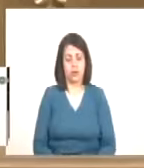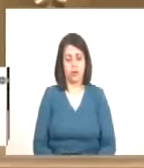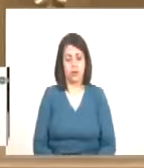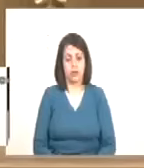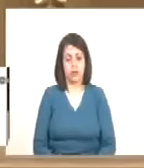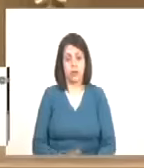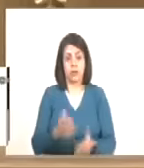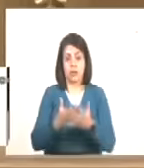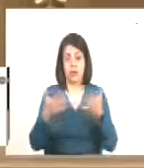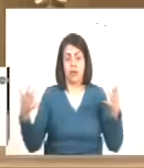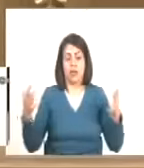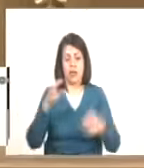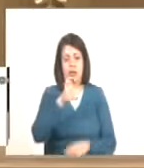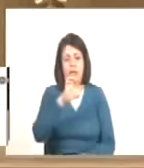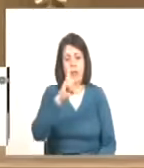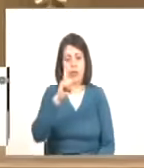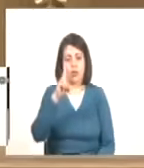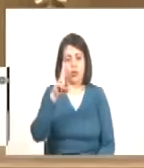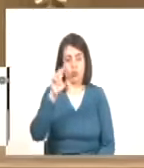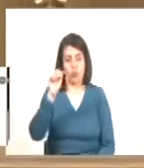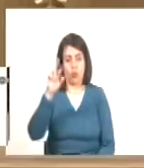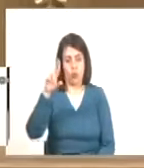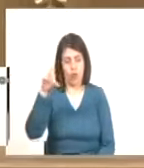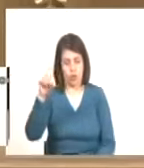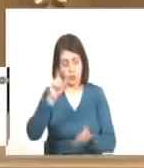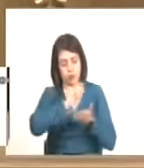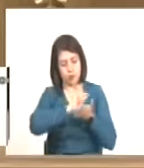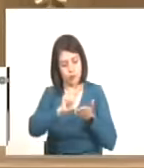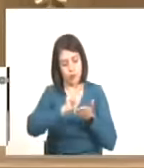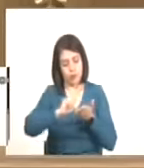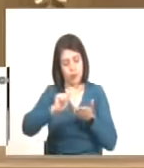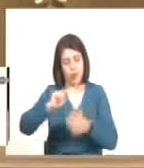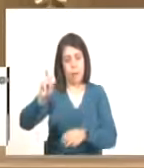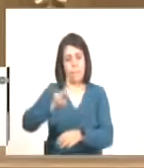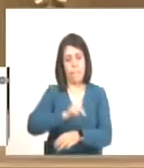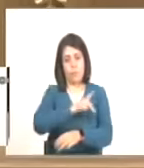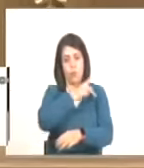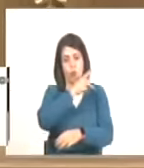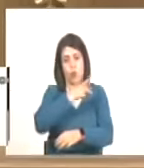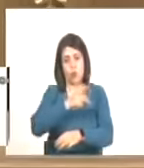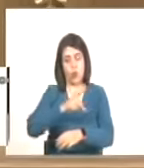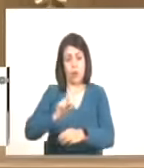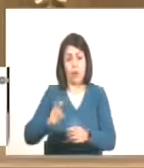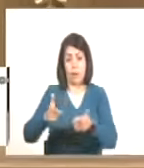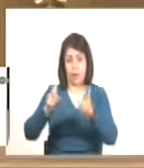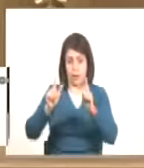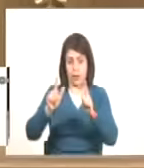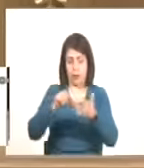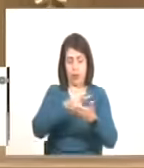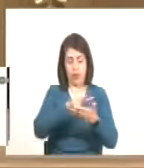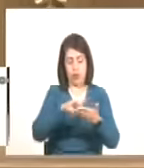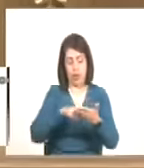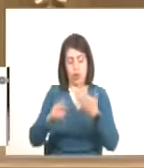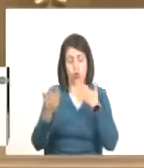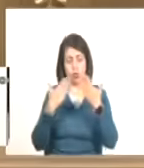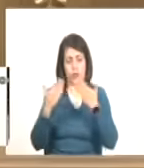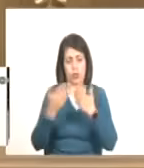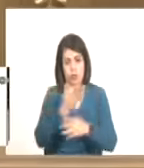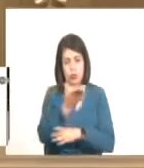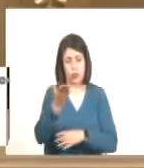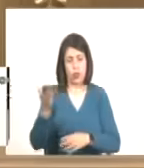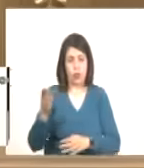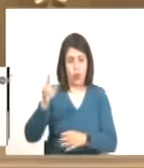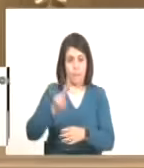eso el gran Eduardo Galeano le escribía un poema, y permítanme leerlo y compartirlo con